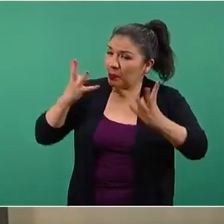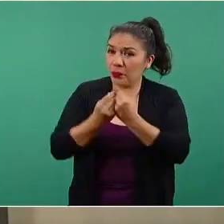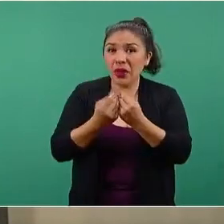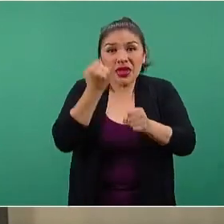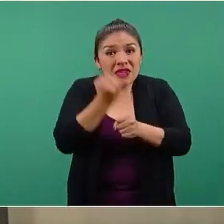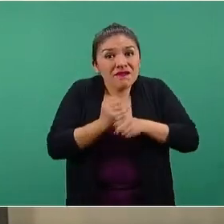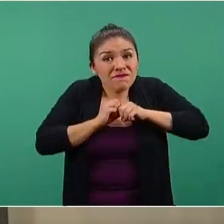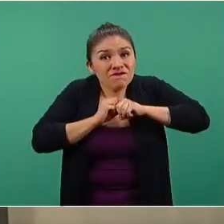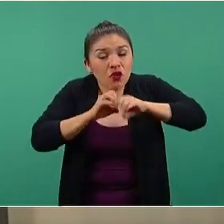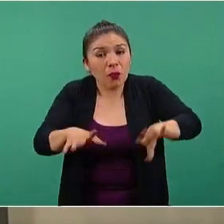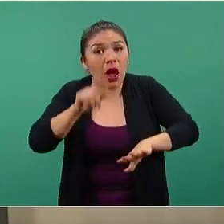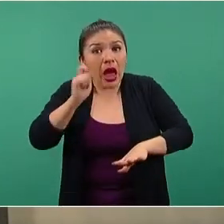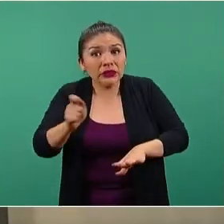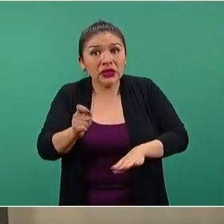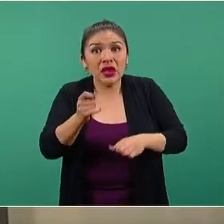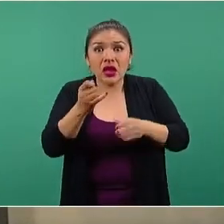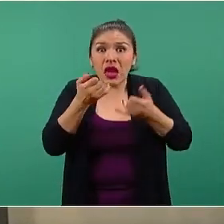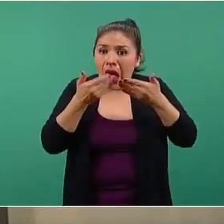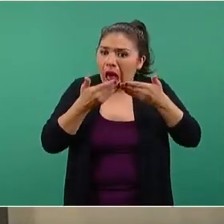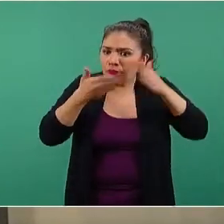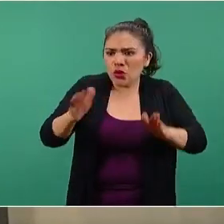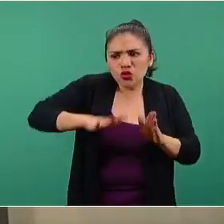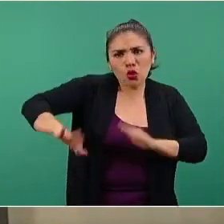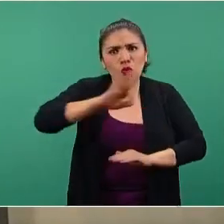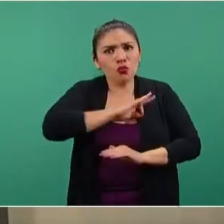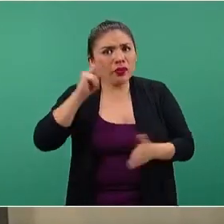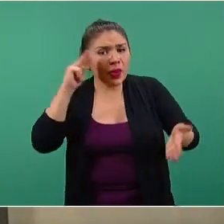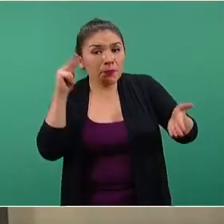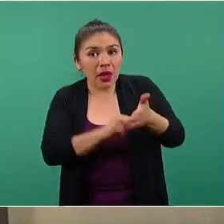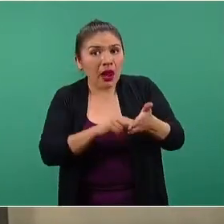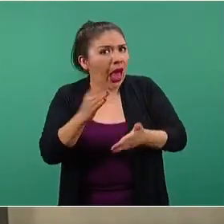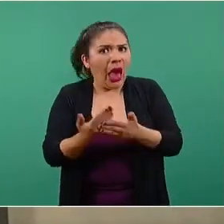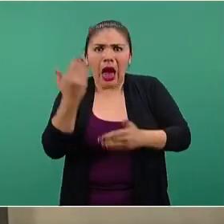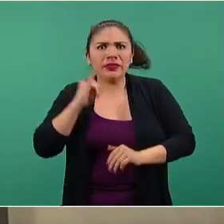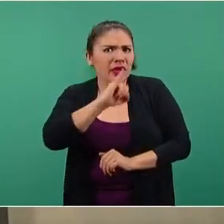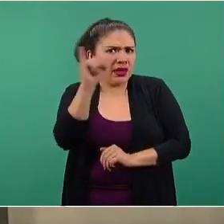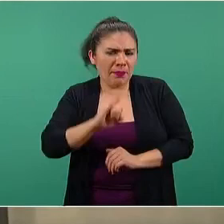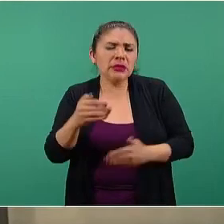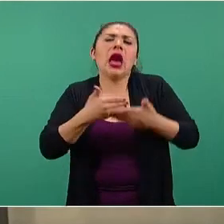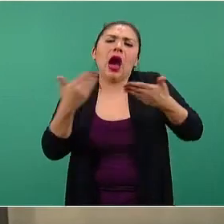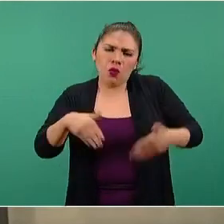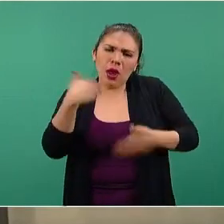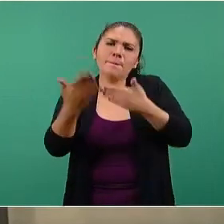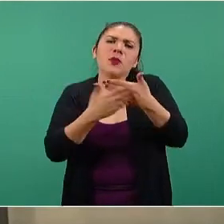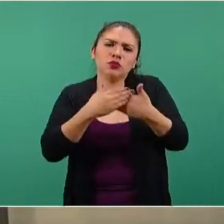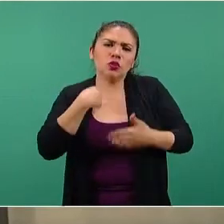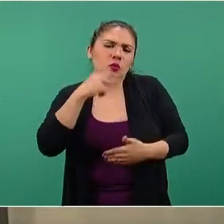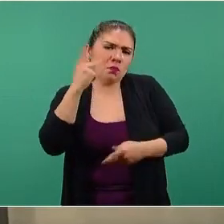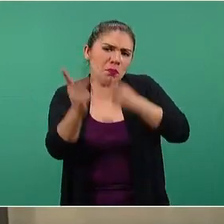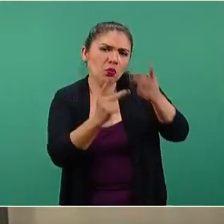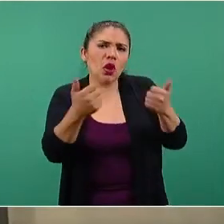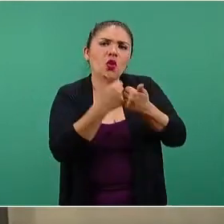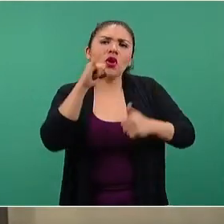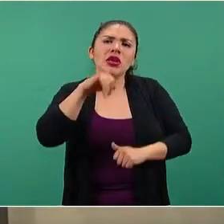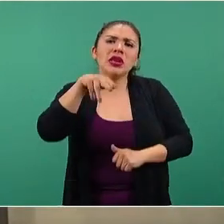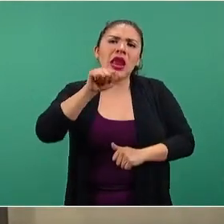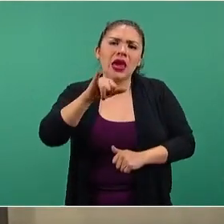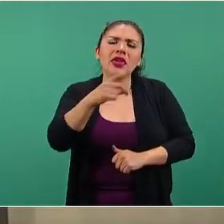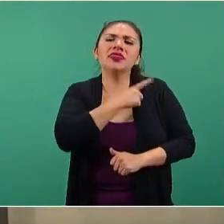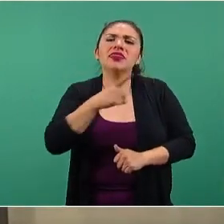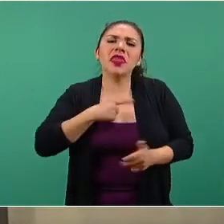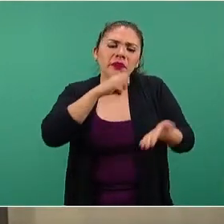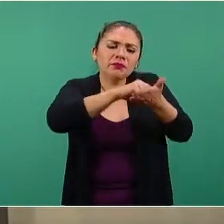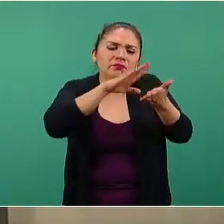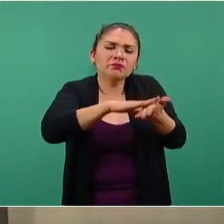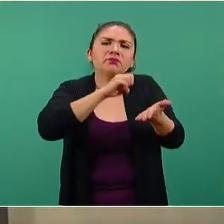información fuera en datos abiertos. Vamos a platicar con el INAI cuáles serían las consideraciones que tendríamos que hacer respecto